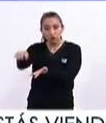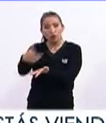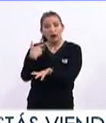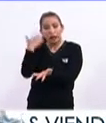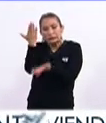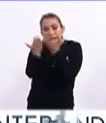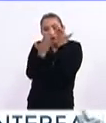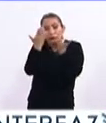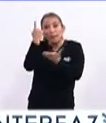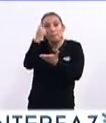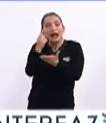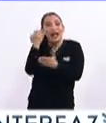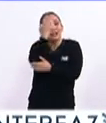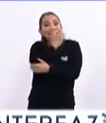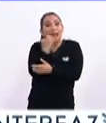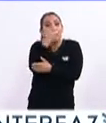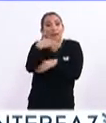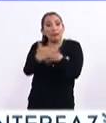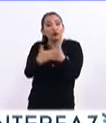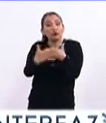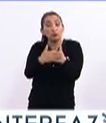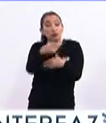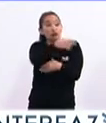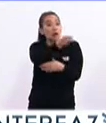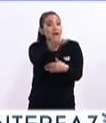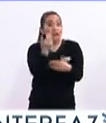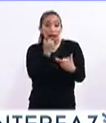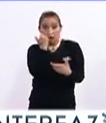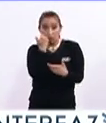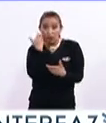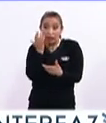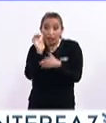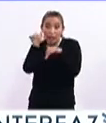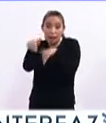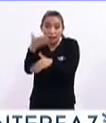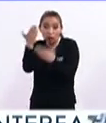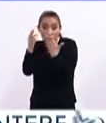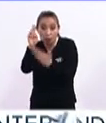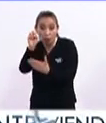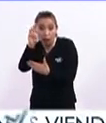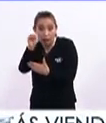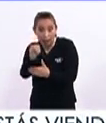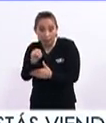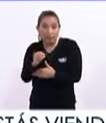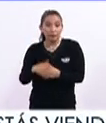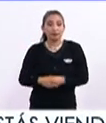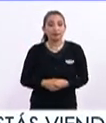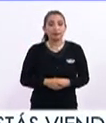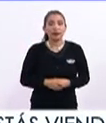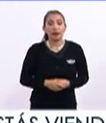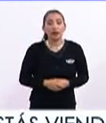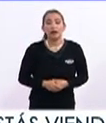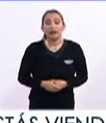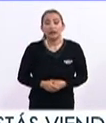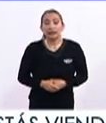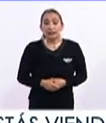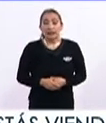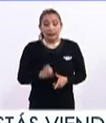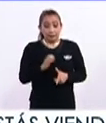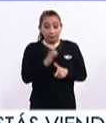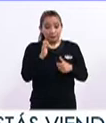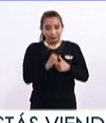la preparación del examen de admisión para cualquier aspirante que quiera ingresar a las licenciaturas que ofrece nuestra máxima casa de estudios.